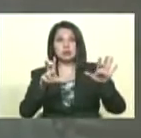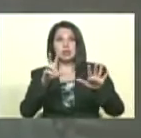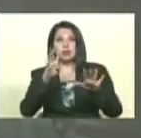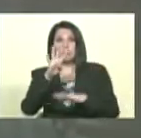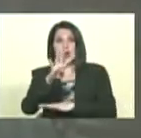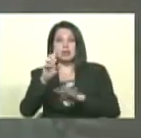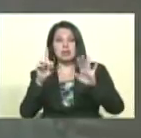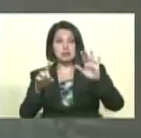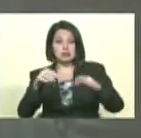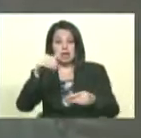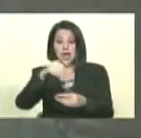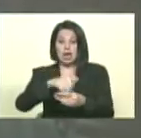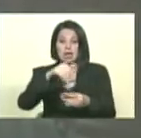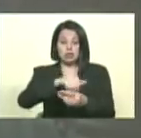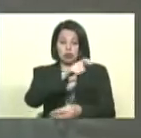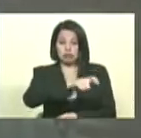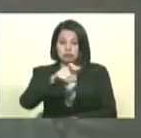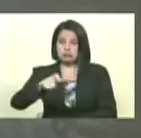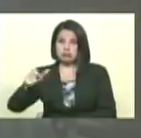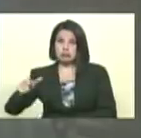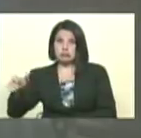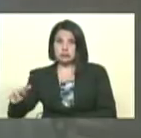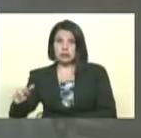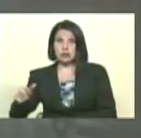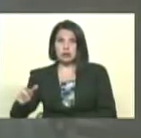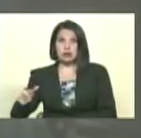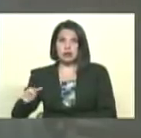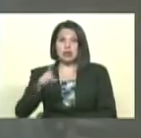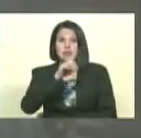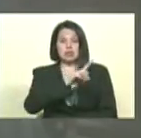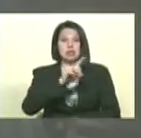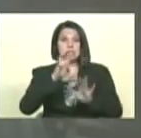19.740.846 electores y electoras, de los cuales